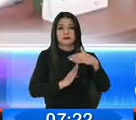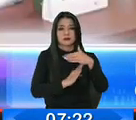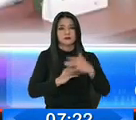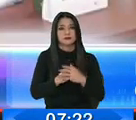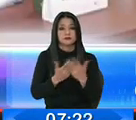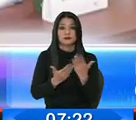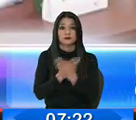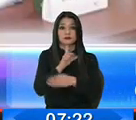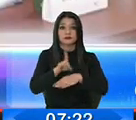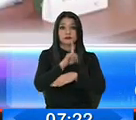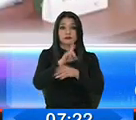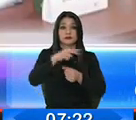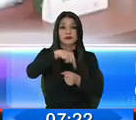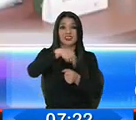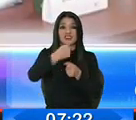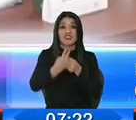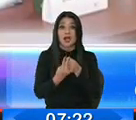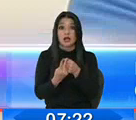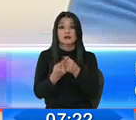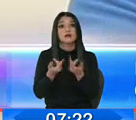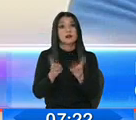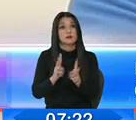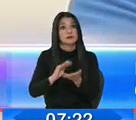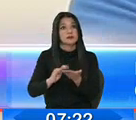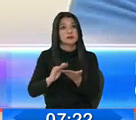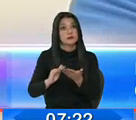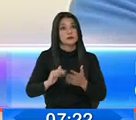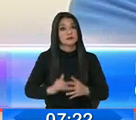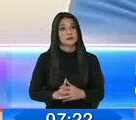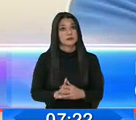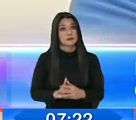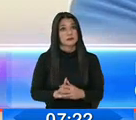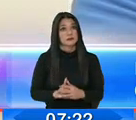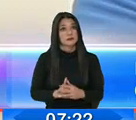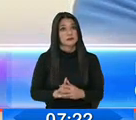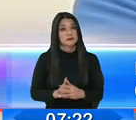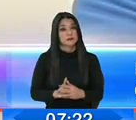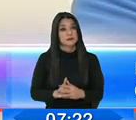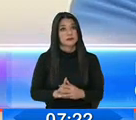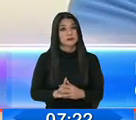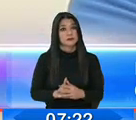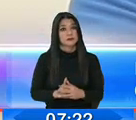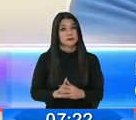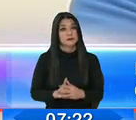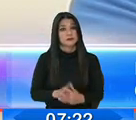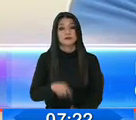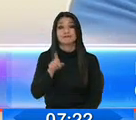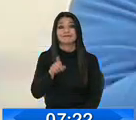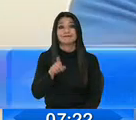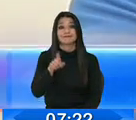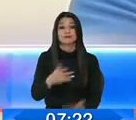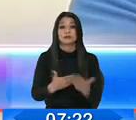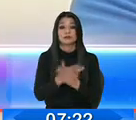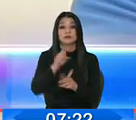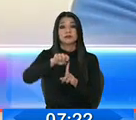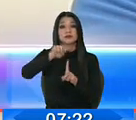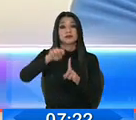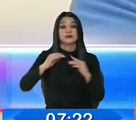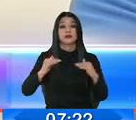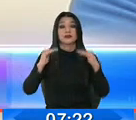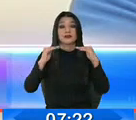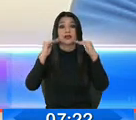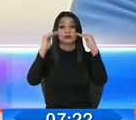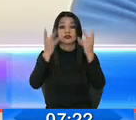director del INEVAL se excusó. Se debata seriamente la necesidad de construir un nuevo sistema de nivelación y